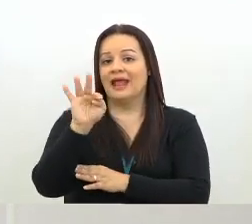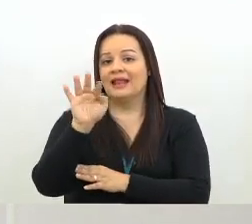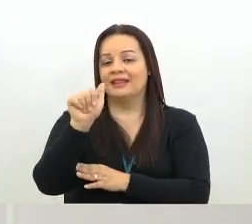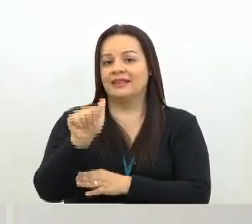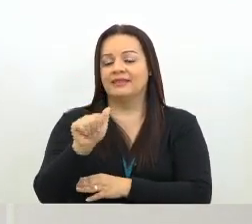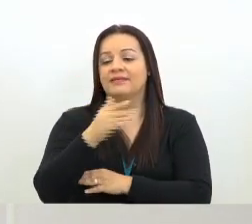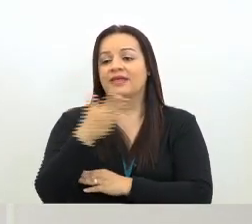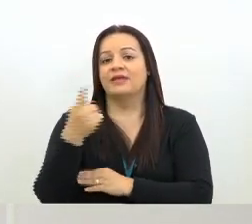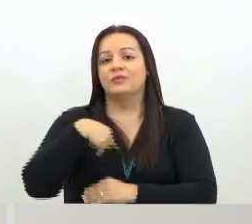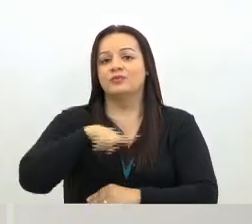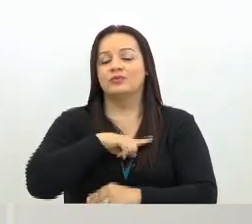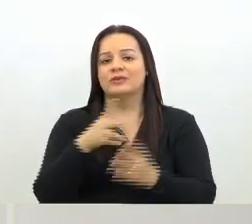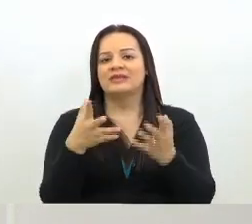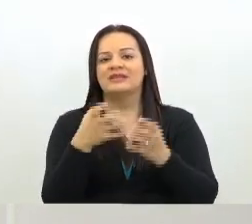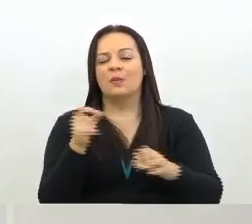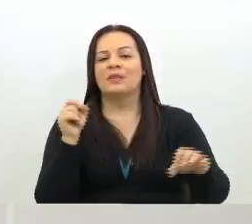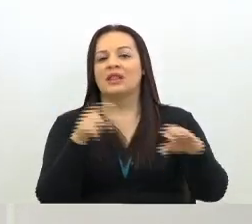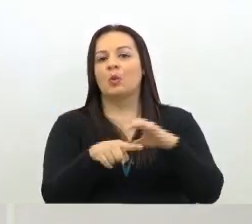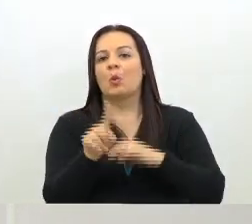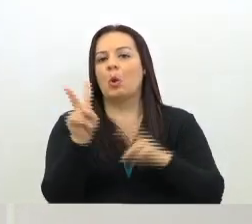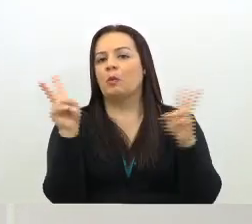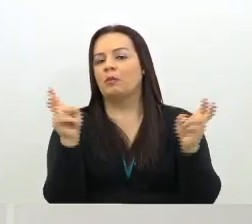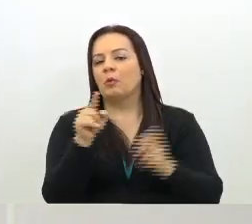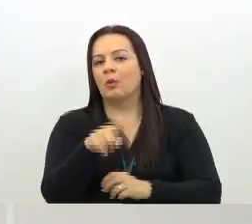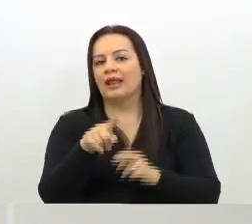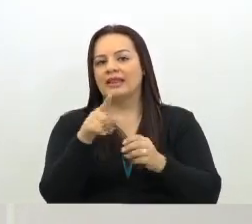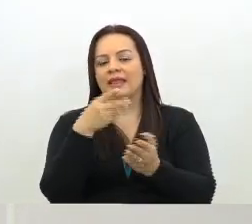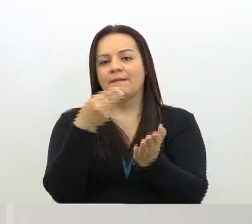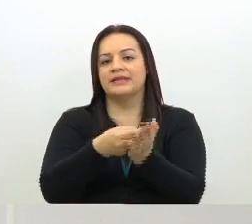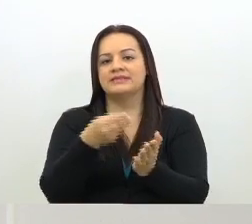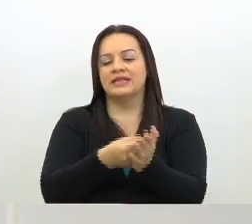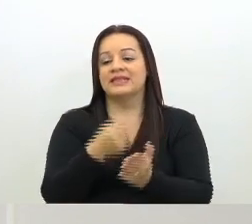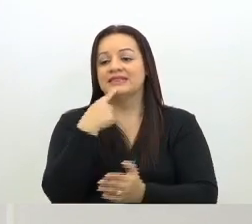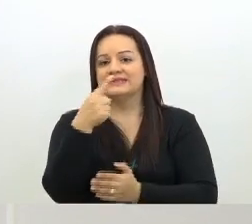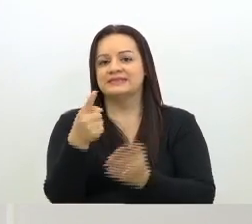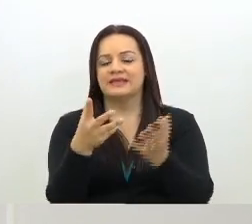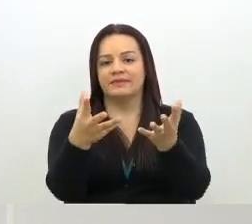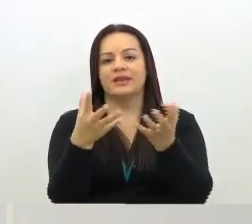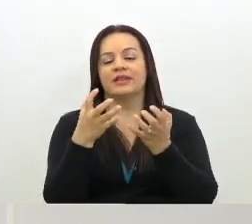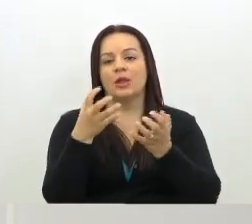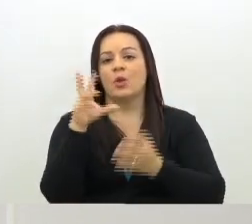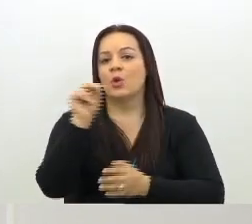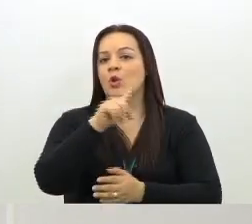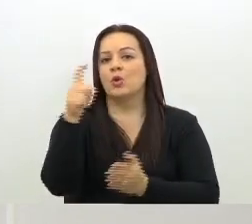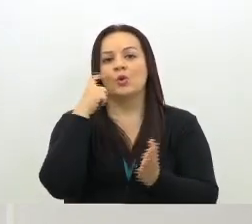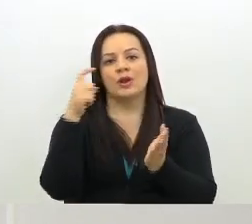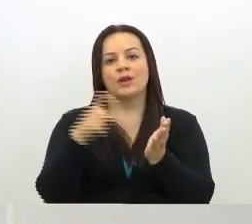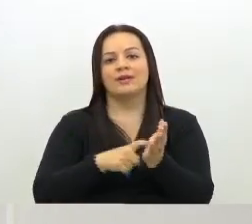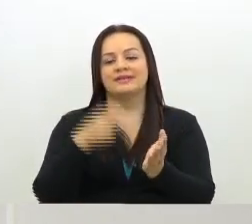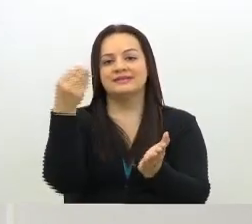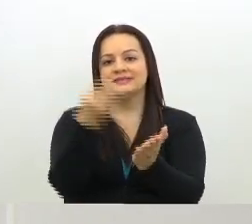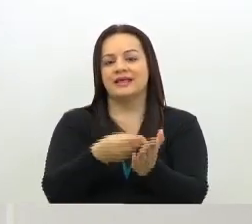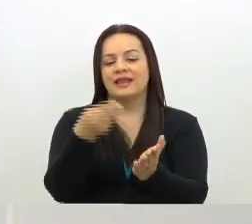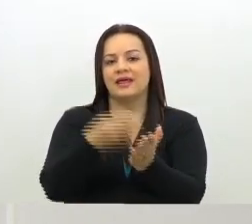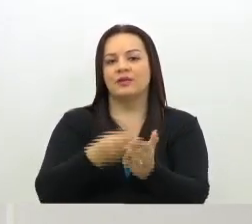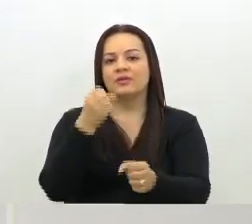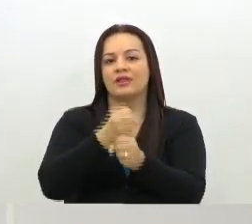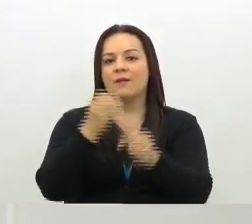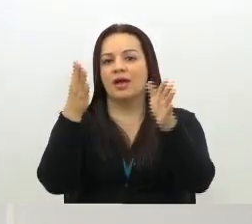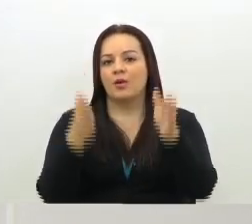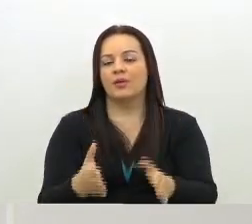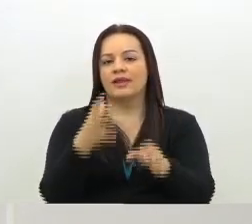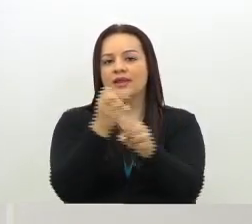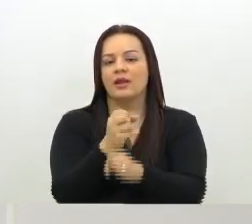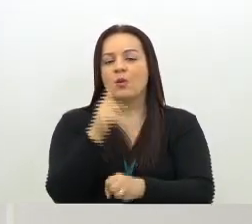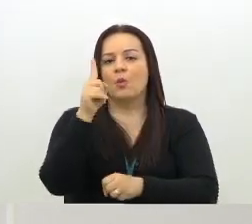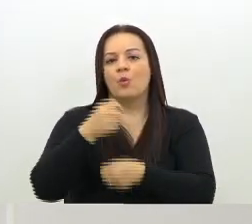que quisimos meter un gol con el tema de los salarios. Dice que pretendíamos que no se le reconocieran los salarios a los trabajadores que